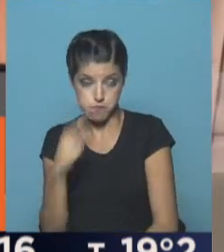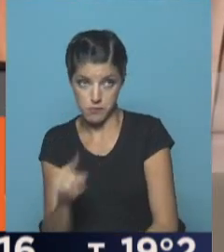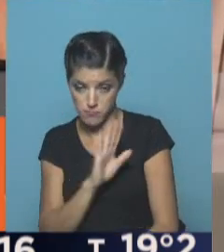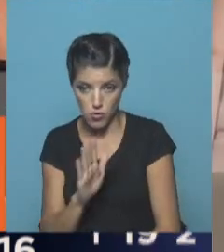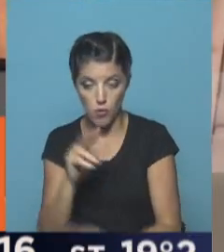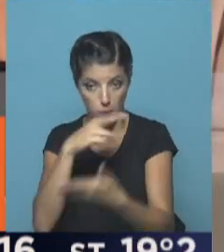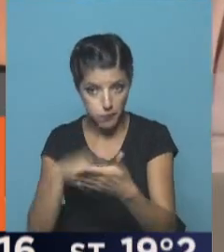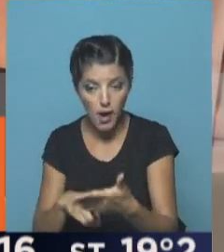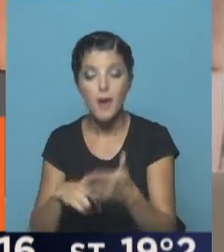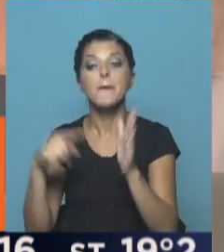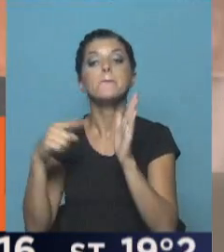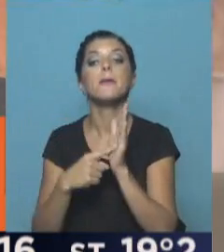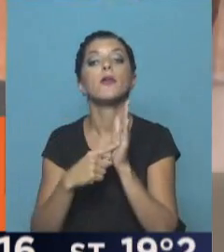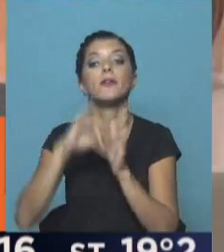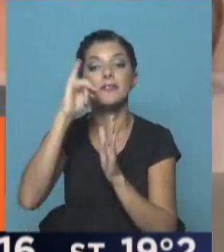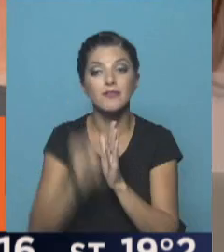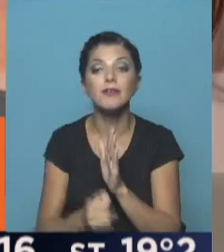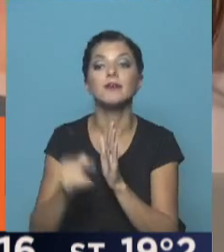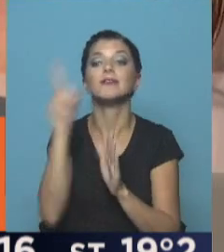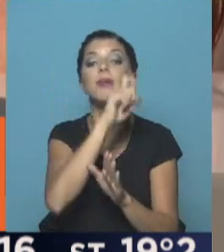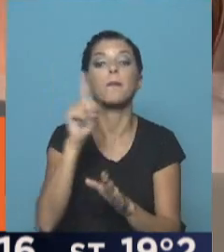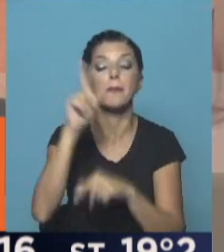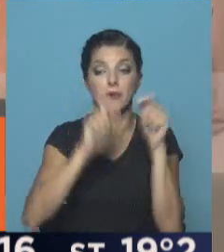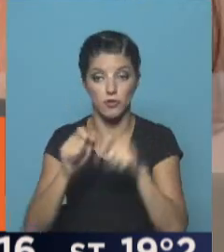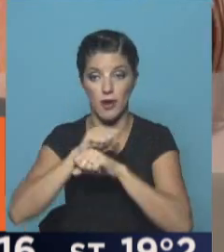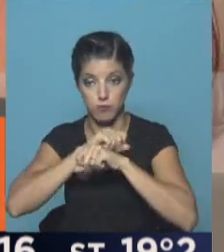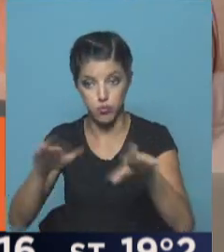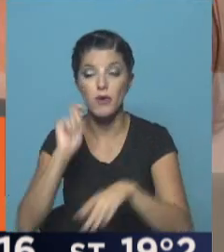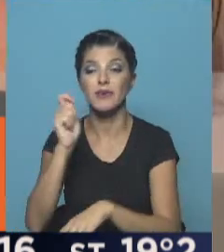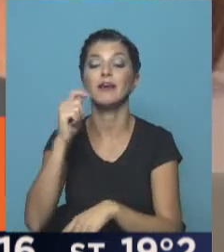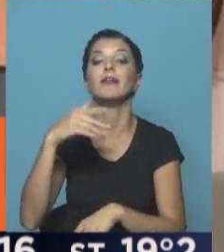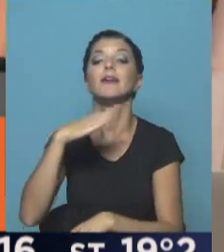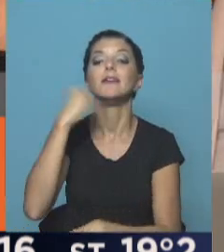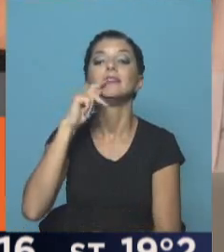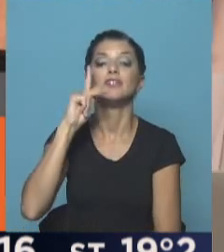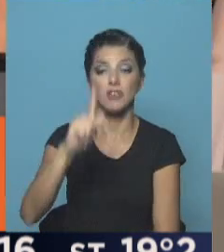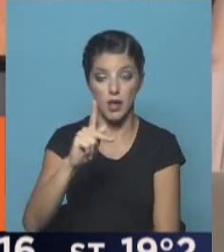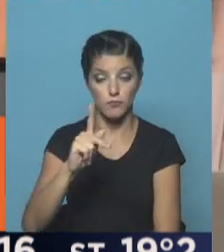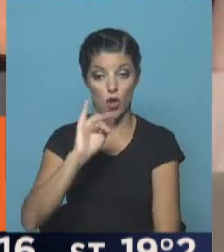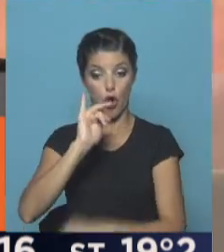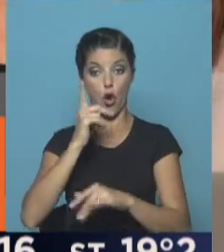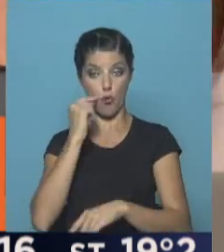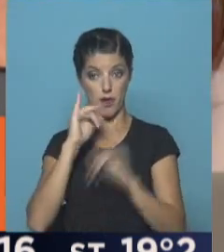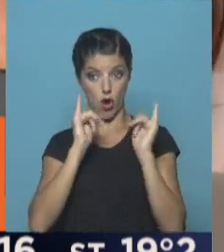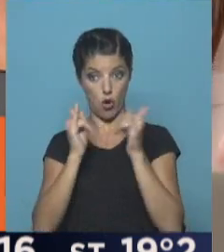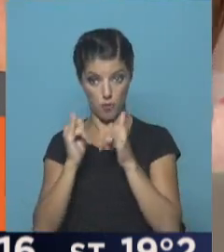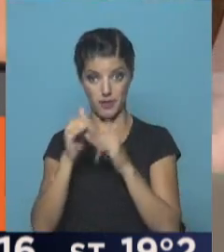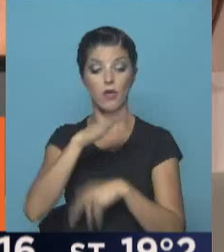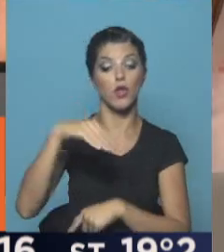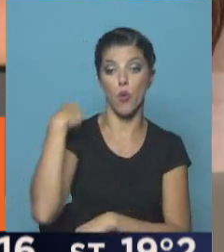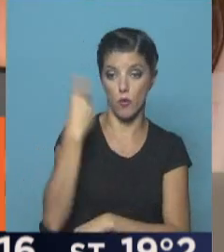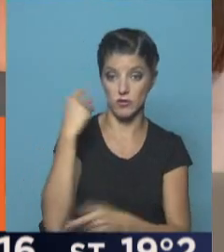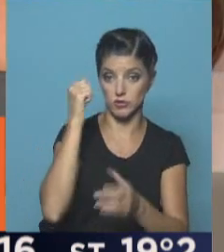sí los difundió a través de los 100.000 seguidores? Jack Posobiec, un joven que ha trabajado desde